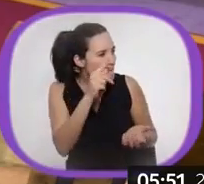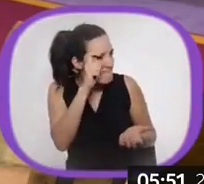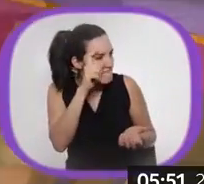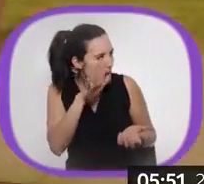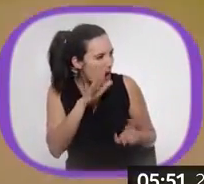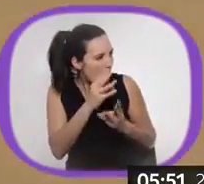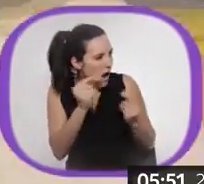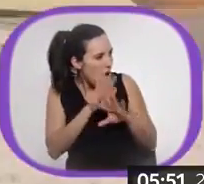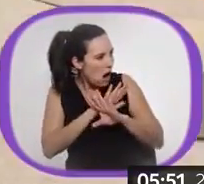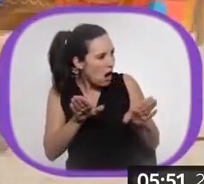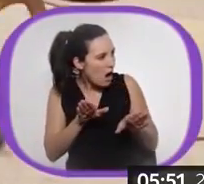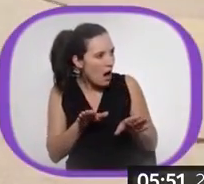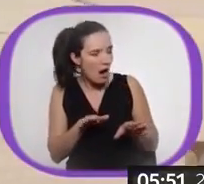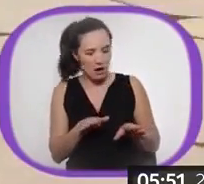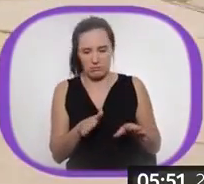rápido?